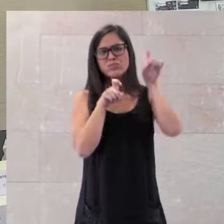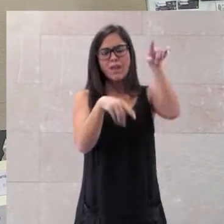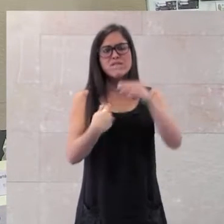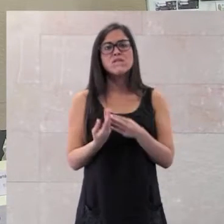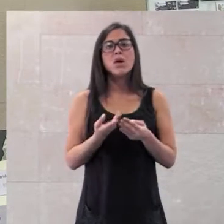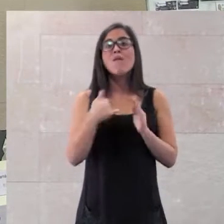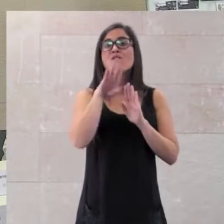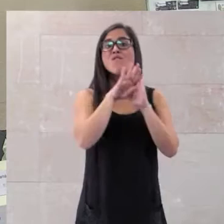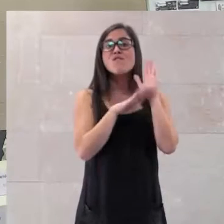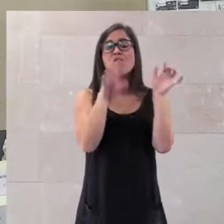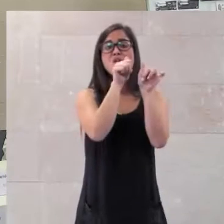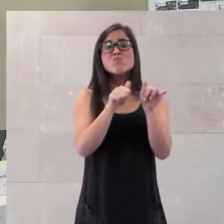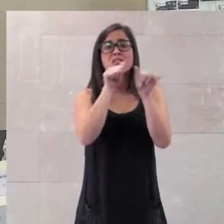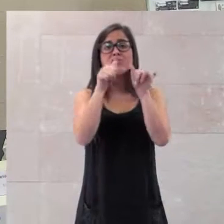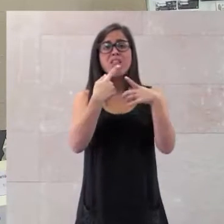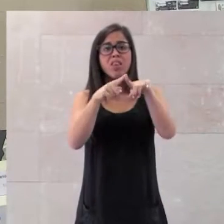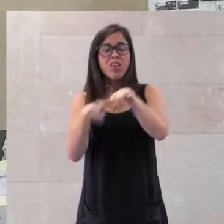formatos son muy variados.